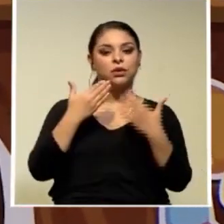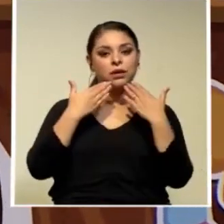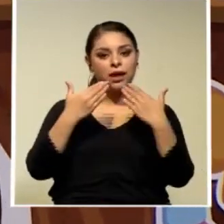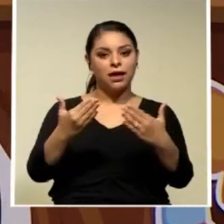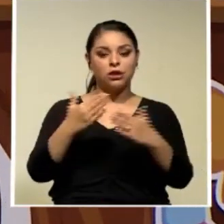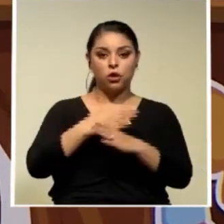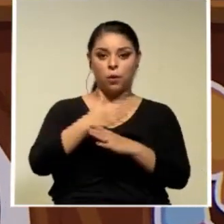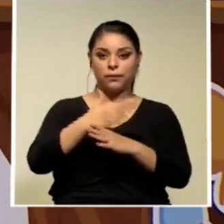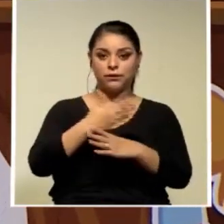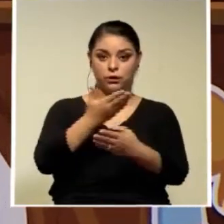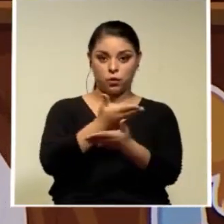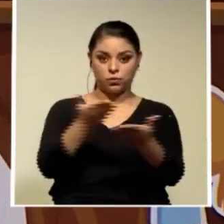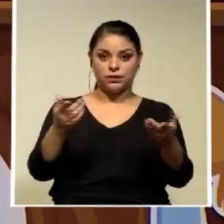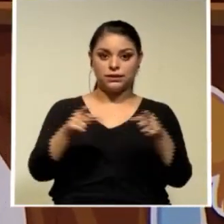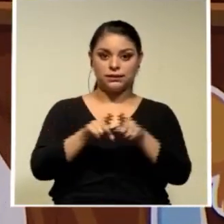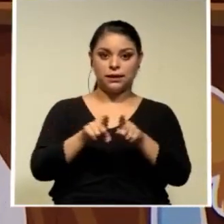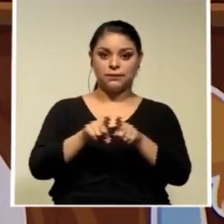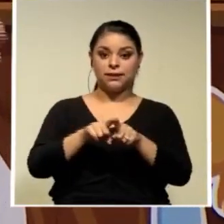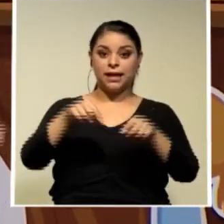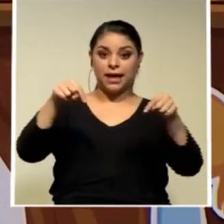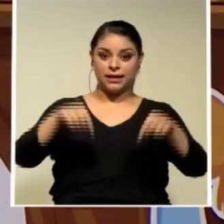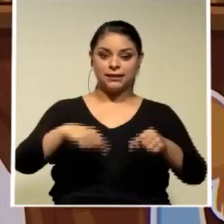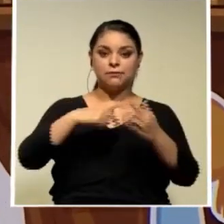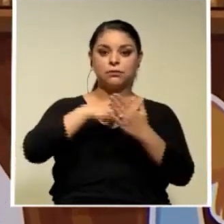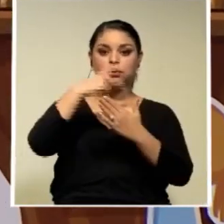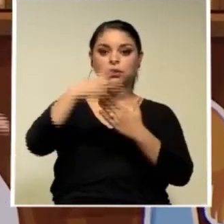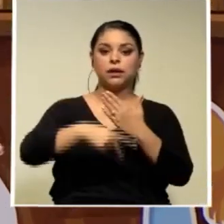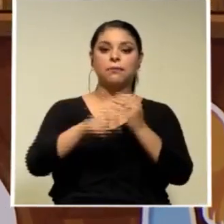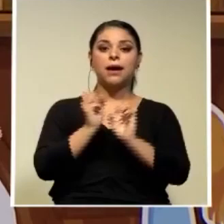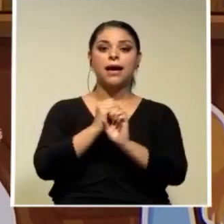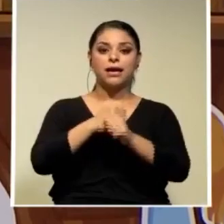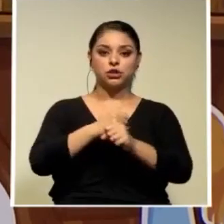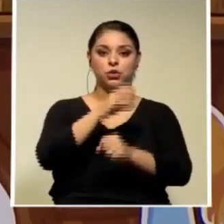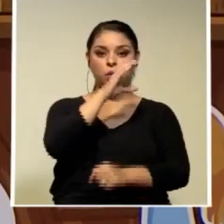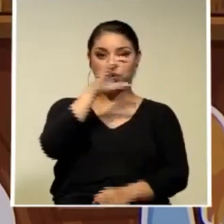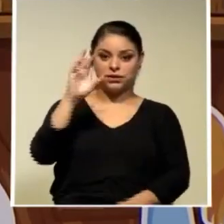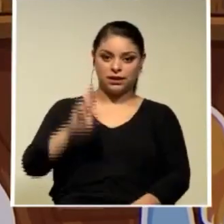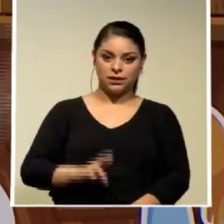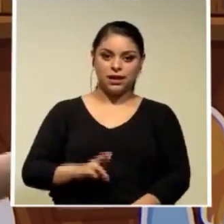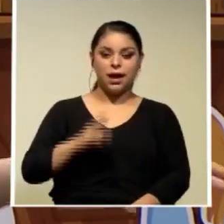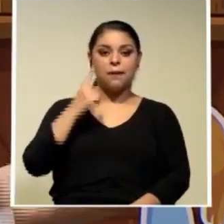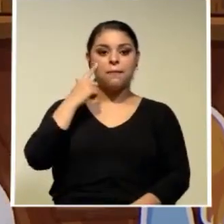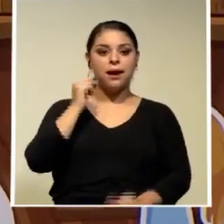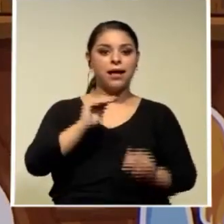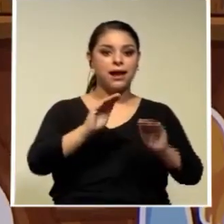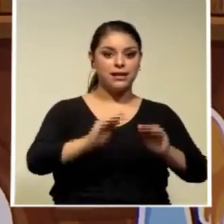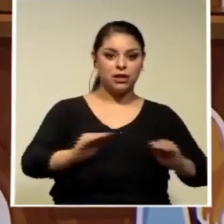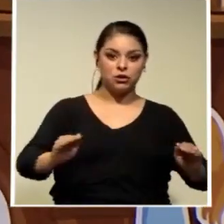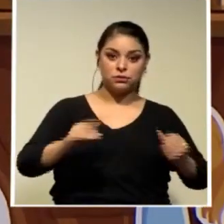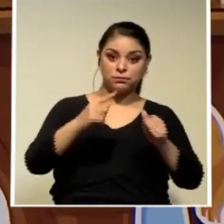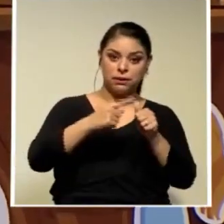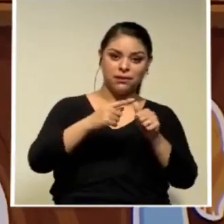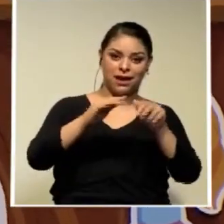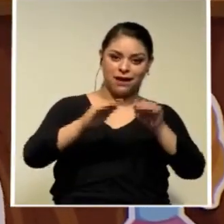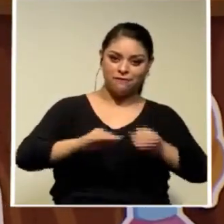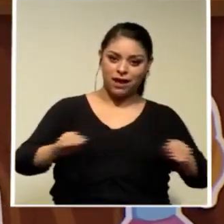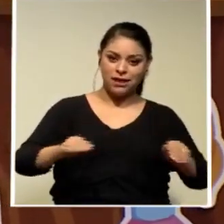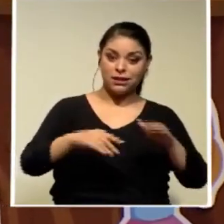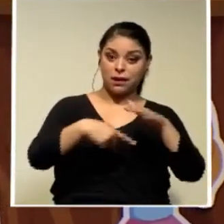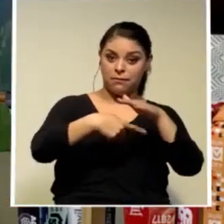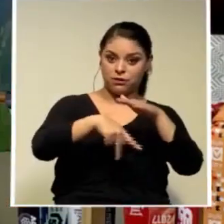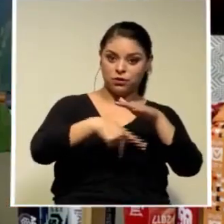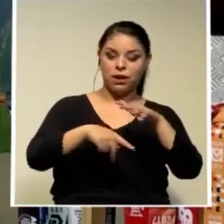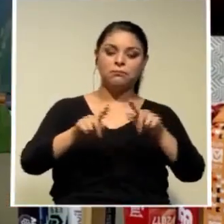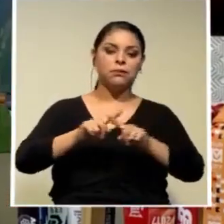un programa hecho en Costa Rica para los niños de la primera infancia, de preescolar, pero todos son bienvenidos. Así que, bueno,